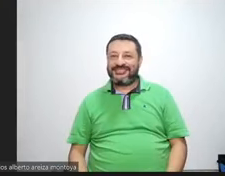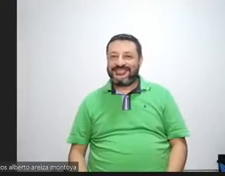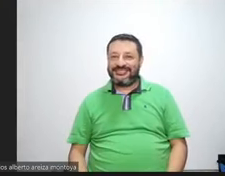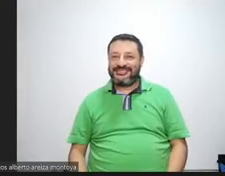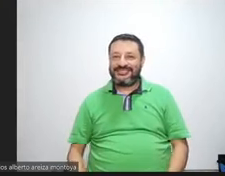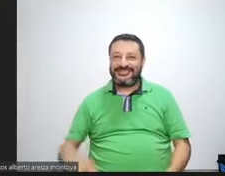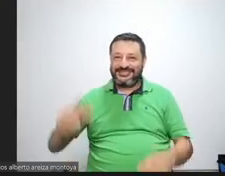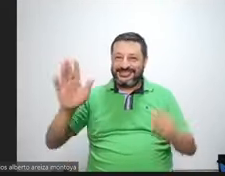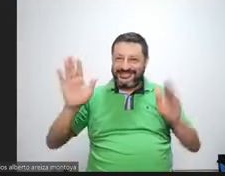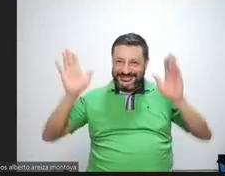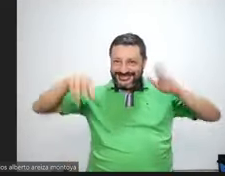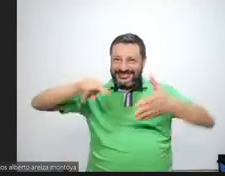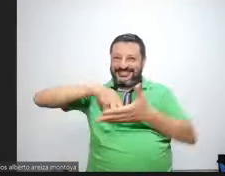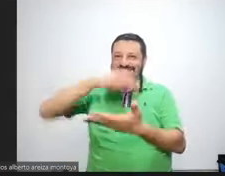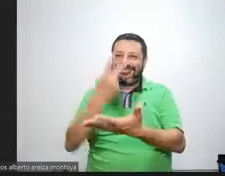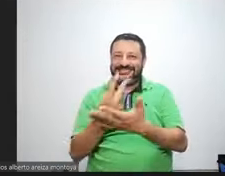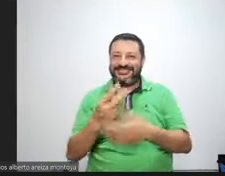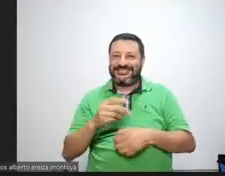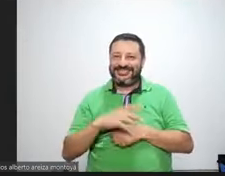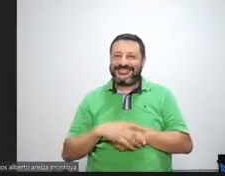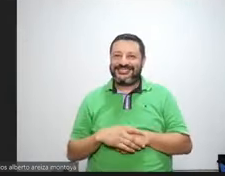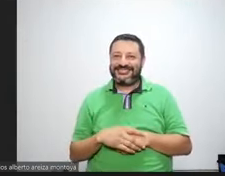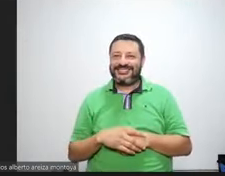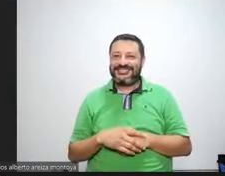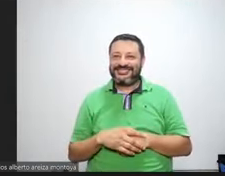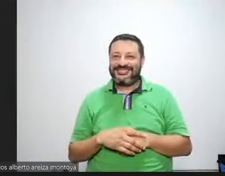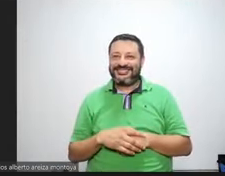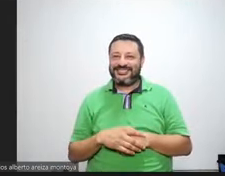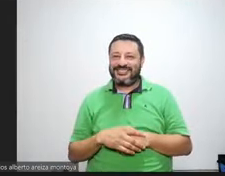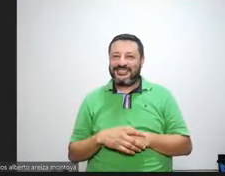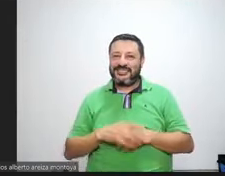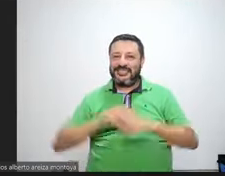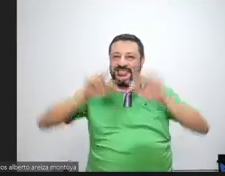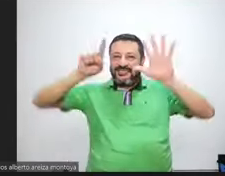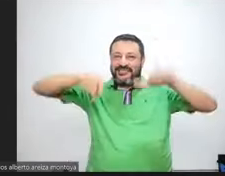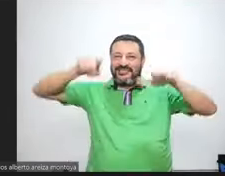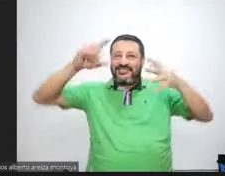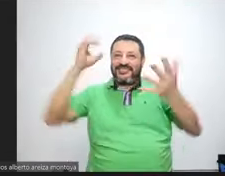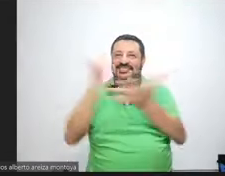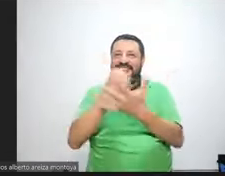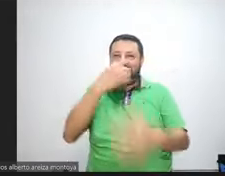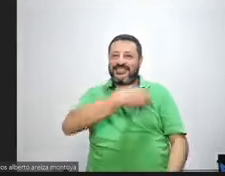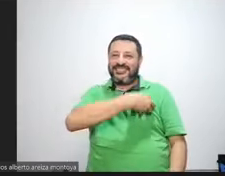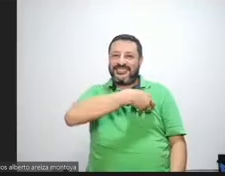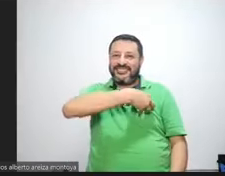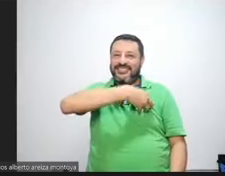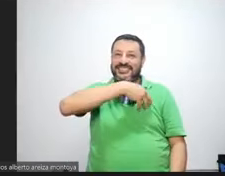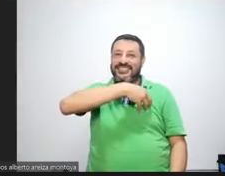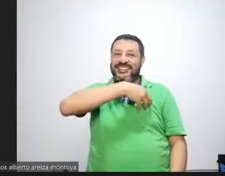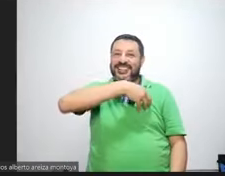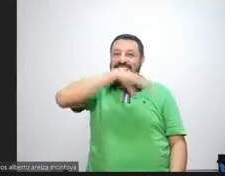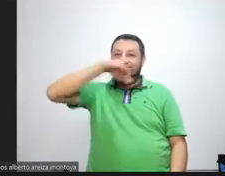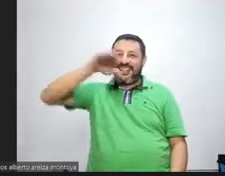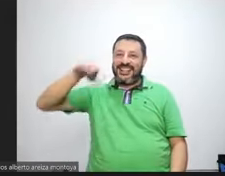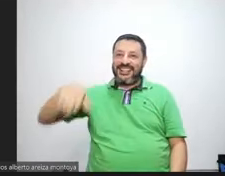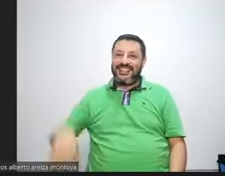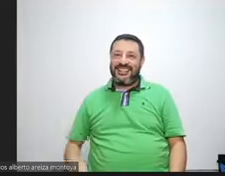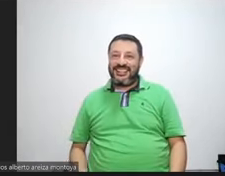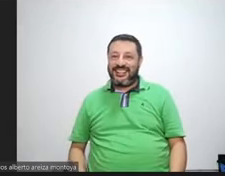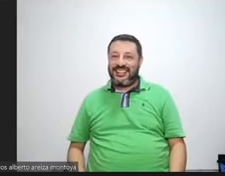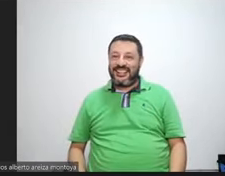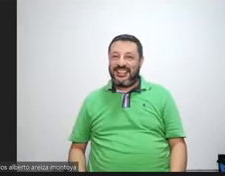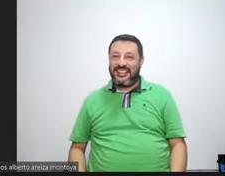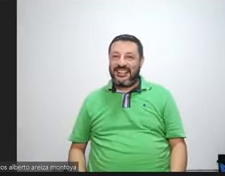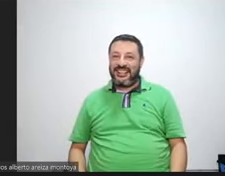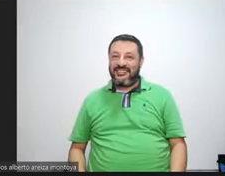la cabeza y todo. Y a los 6 meses quedé campeona departamental. Entonces prácticamente duré